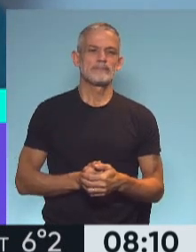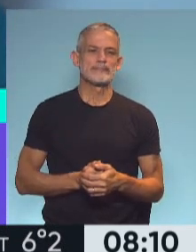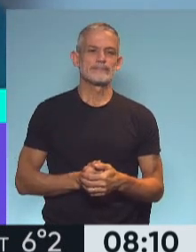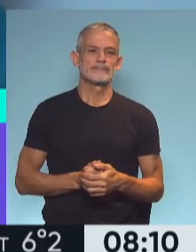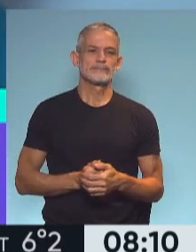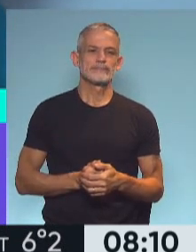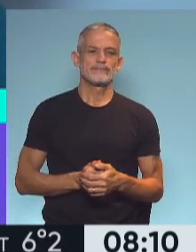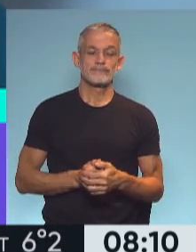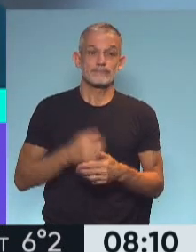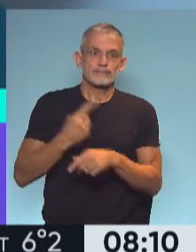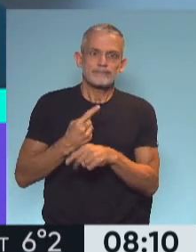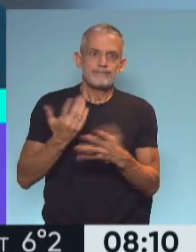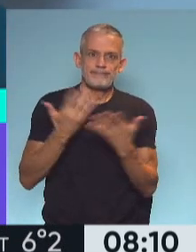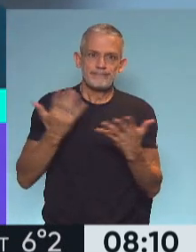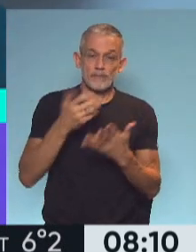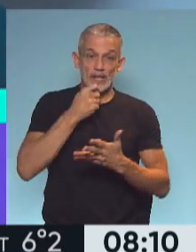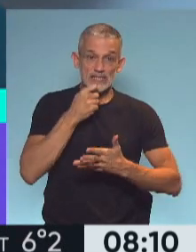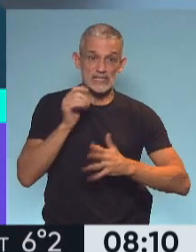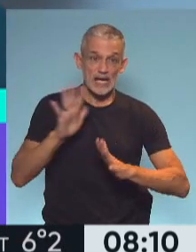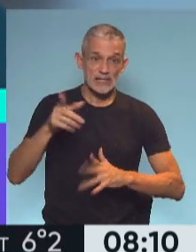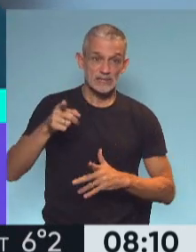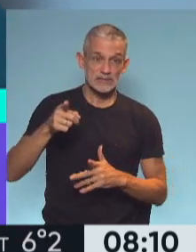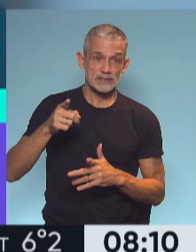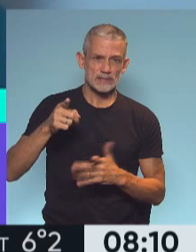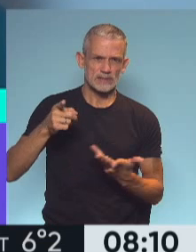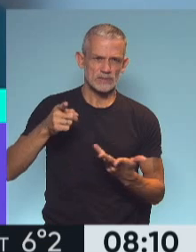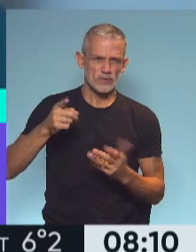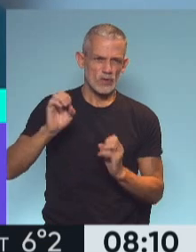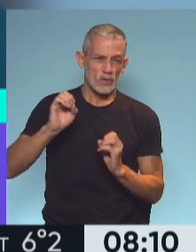A ver, primero, si hacen eso, están prejuzgando.